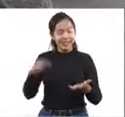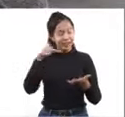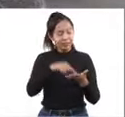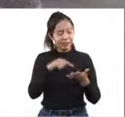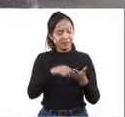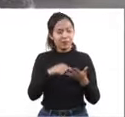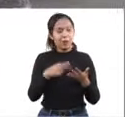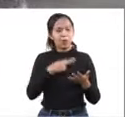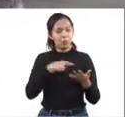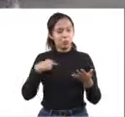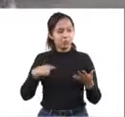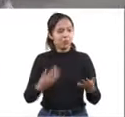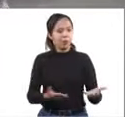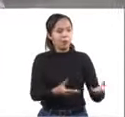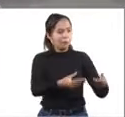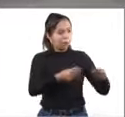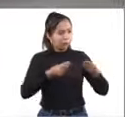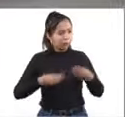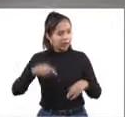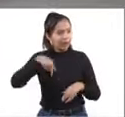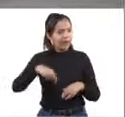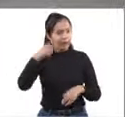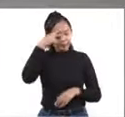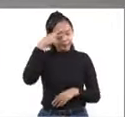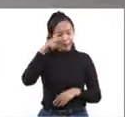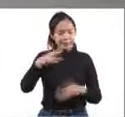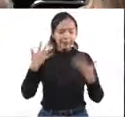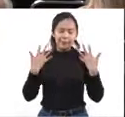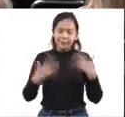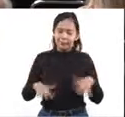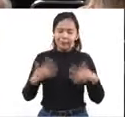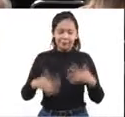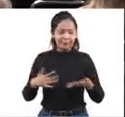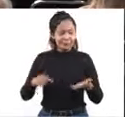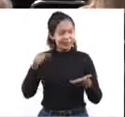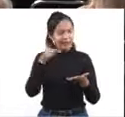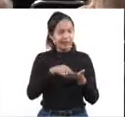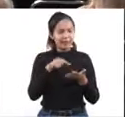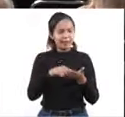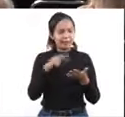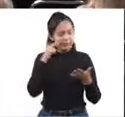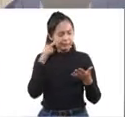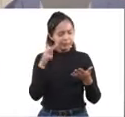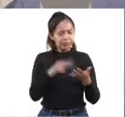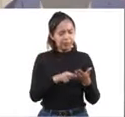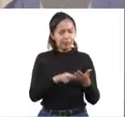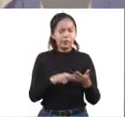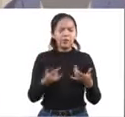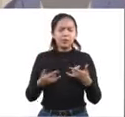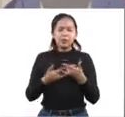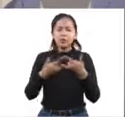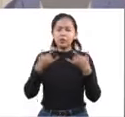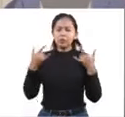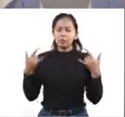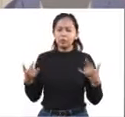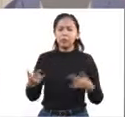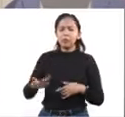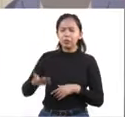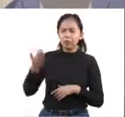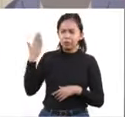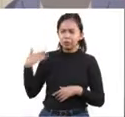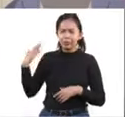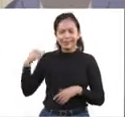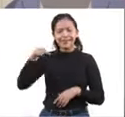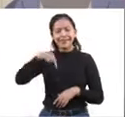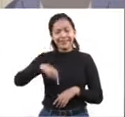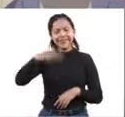Museo de la Ciudad de México. Una pequeña muestra de la arquitectura y de la herencia histórica que tiene nuestro país, que